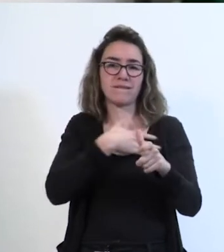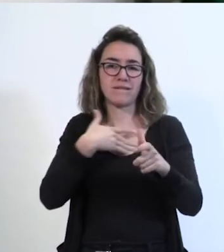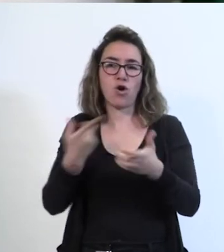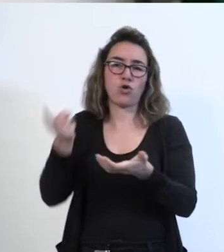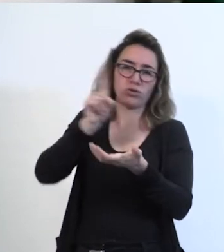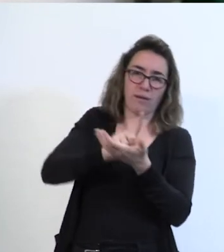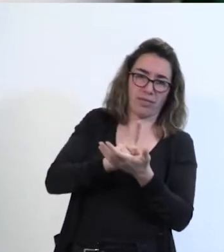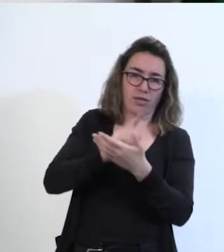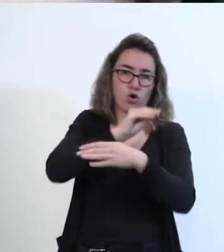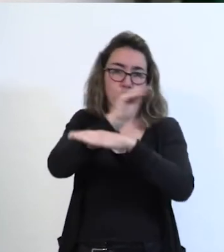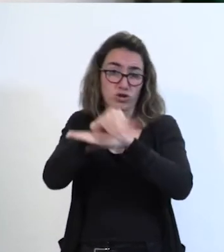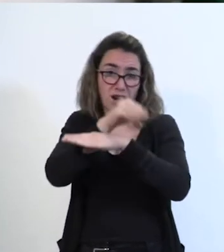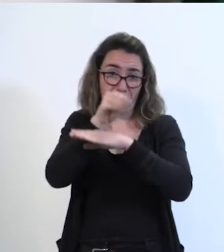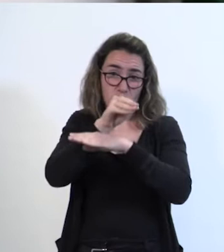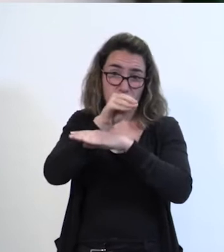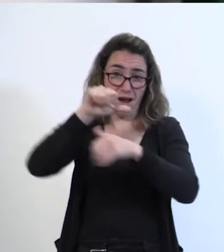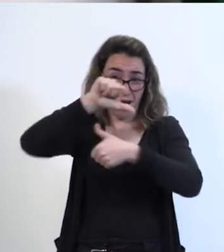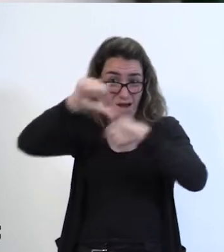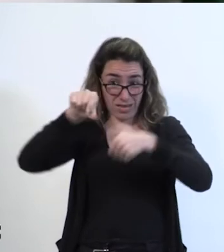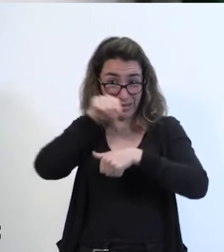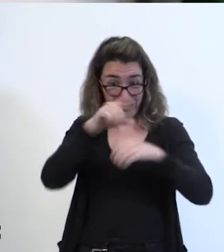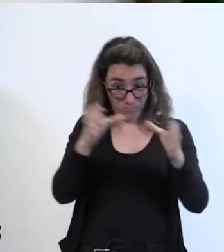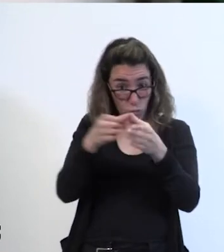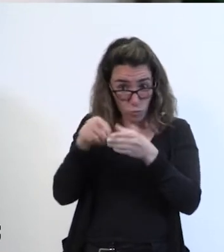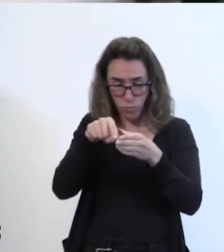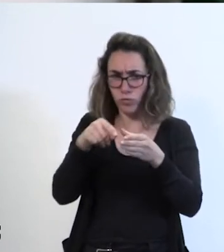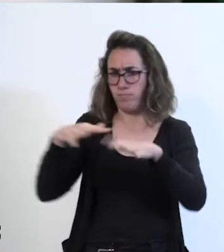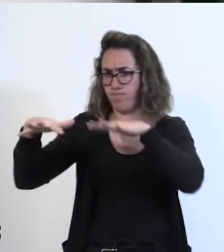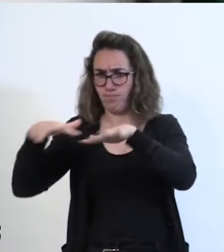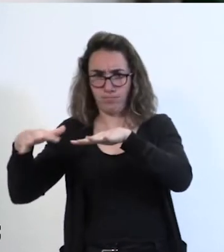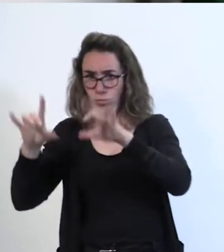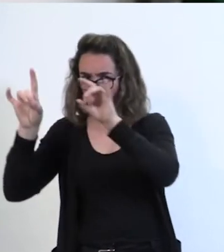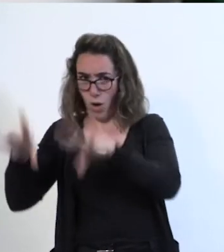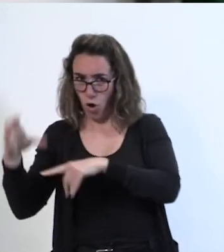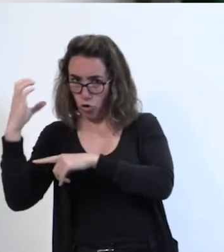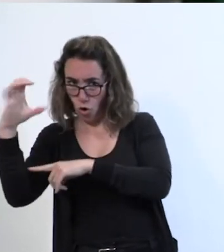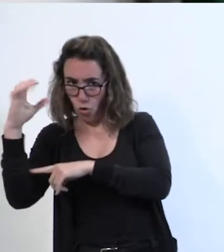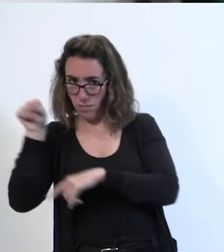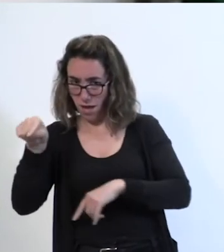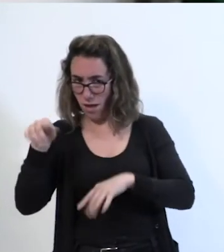la restauración conservadora en Centroamérica, son los mismos que actúan allá.